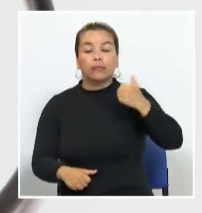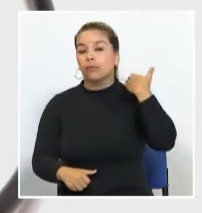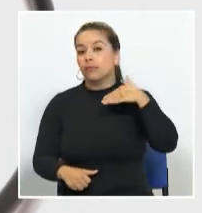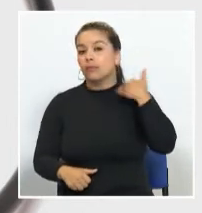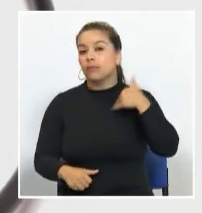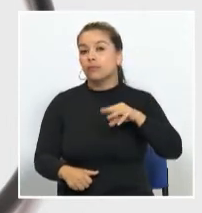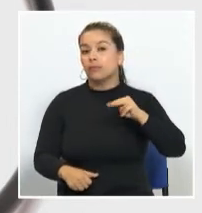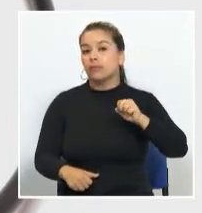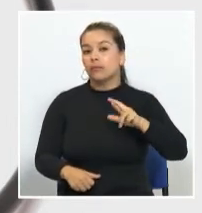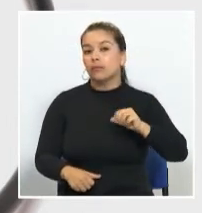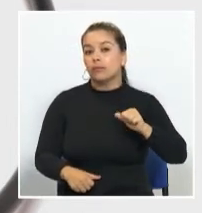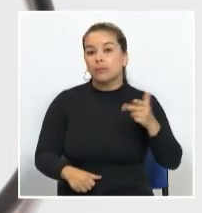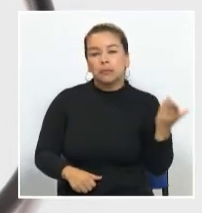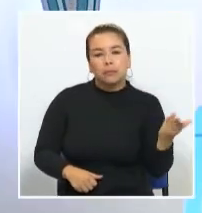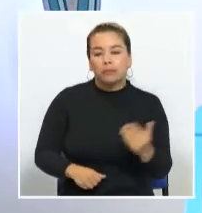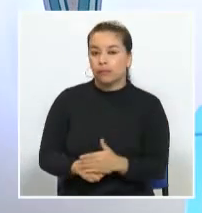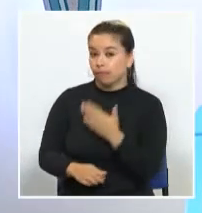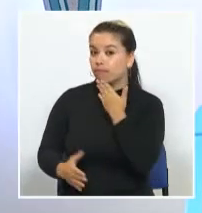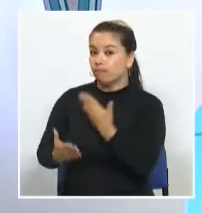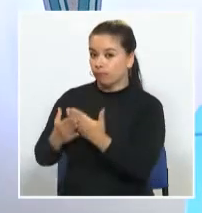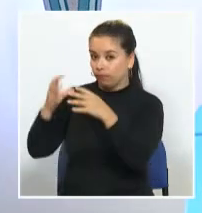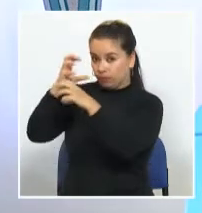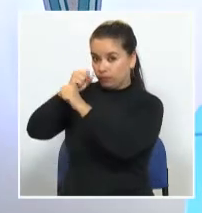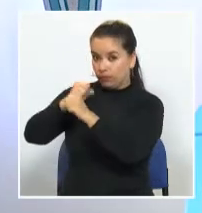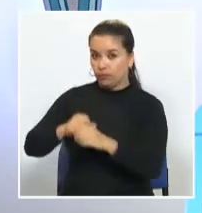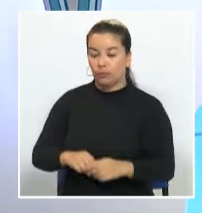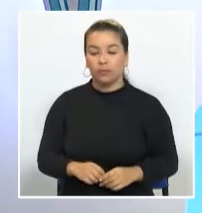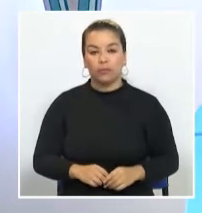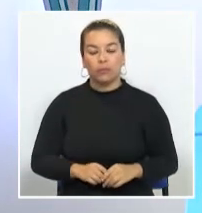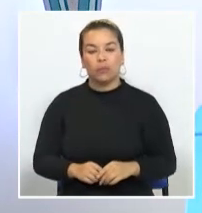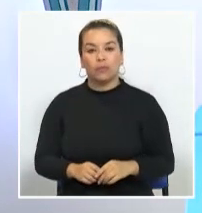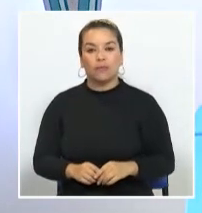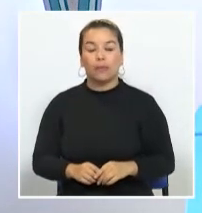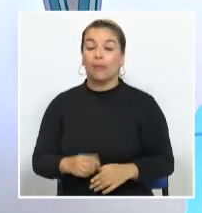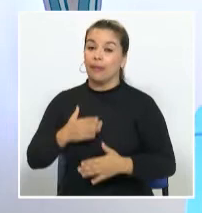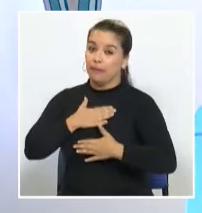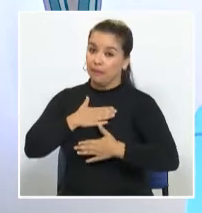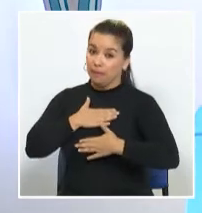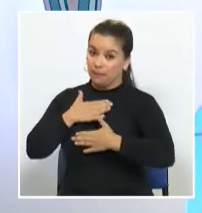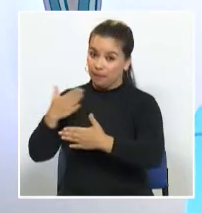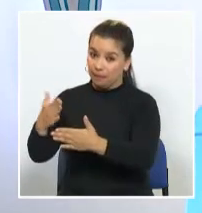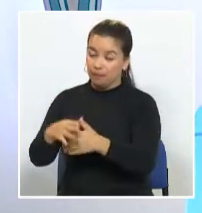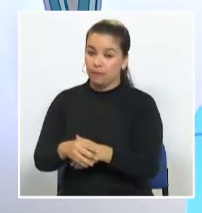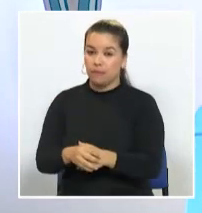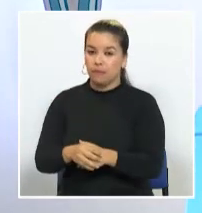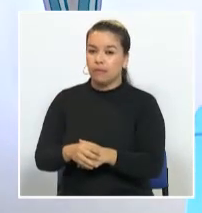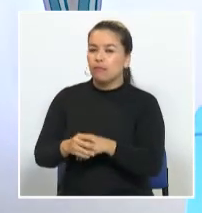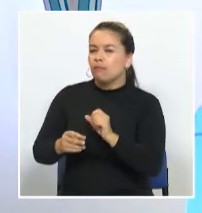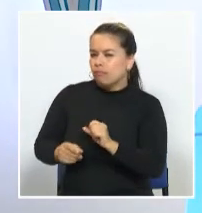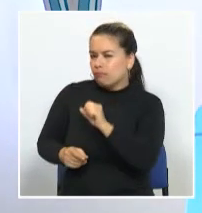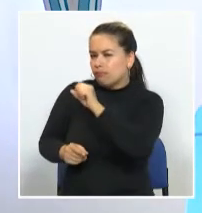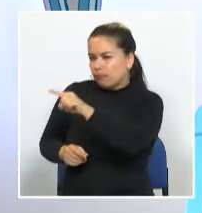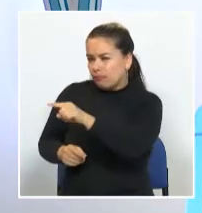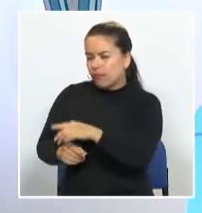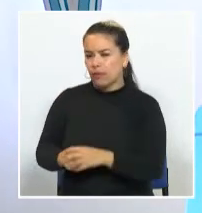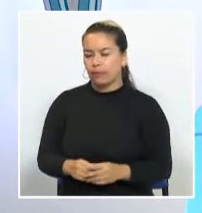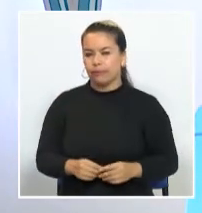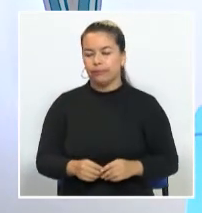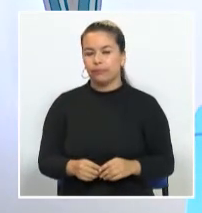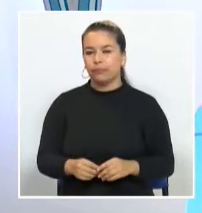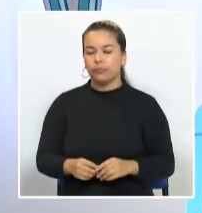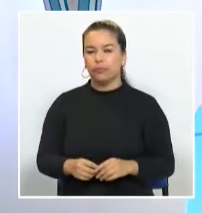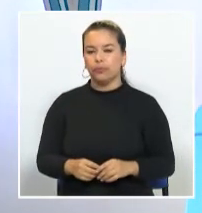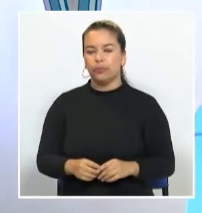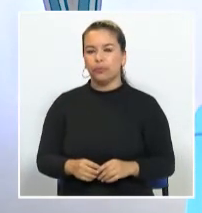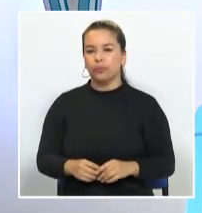adelante. Buenas noches. Buenas noches. Felicitarlos por el programa y además para hacerles una preguntita. Que a